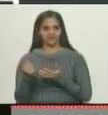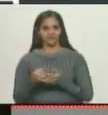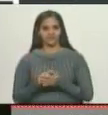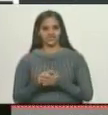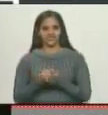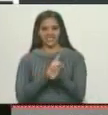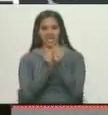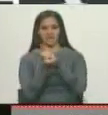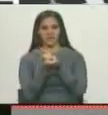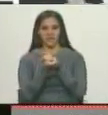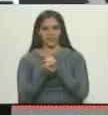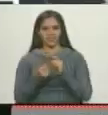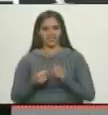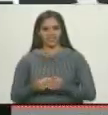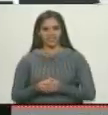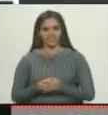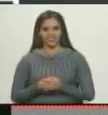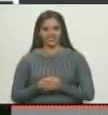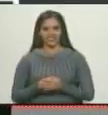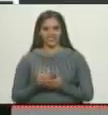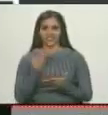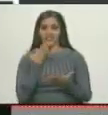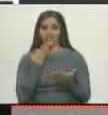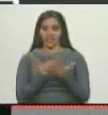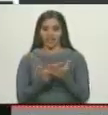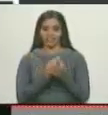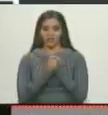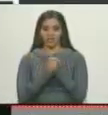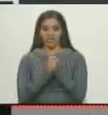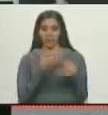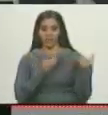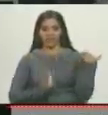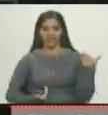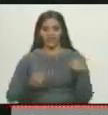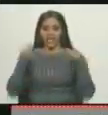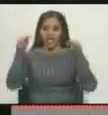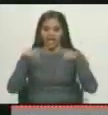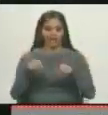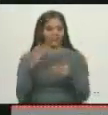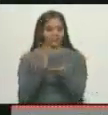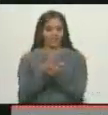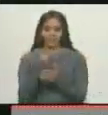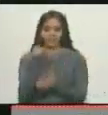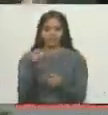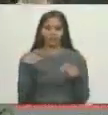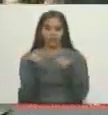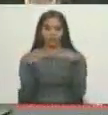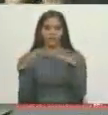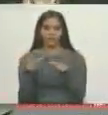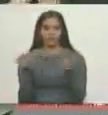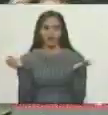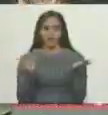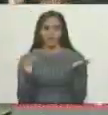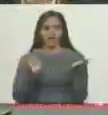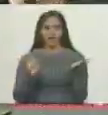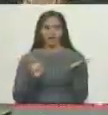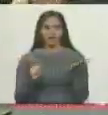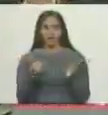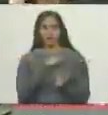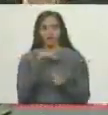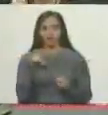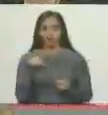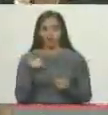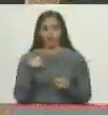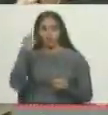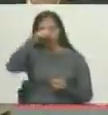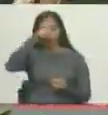Cambio. Gracias, compañero presidente. Aquí siempre su espacio, con el mazo dando. Nuestro